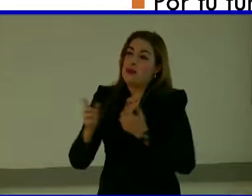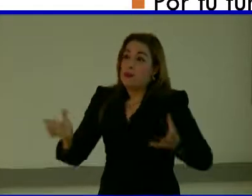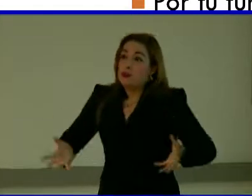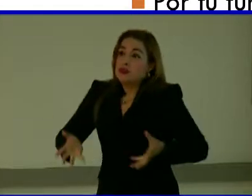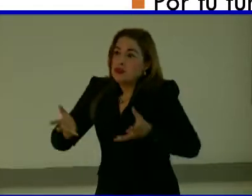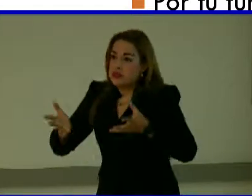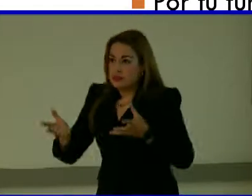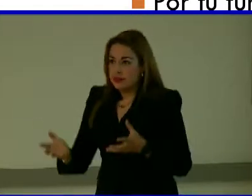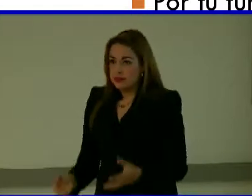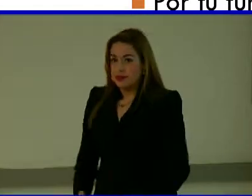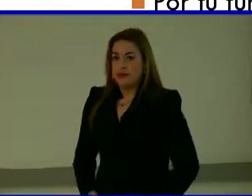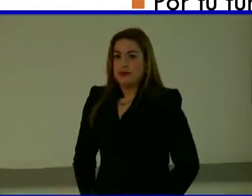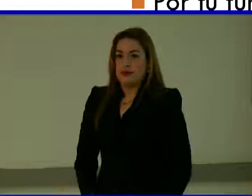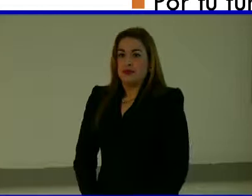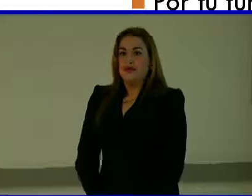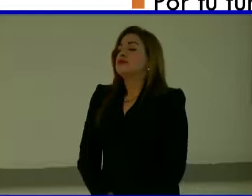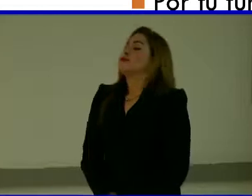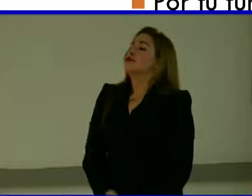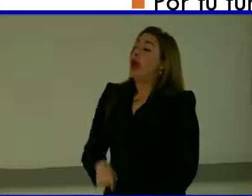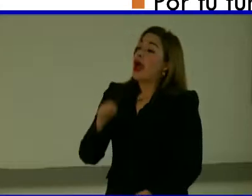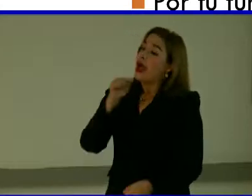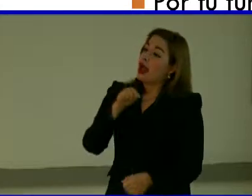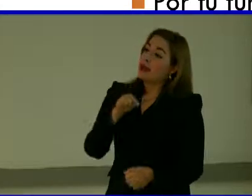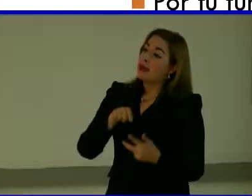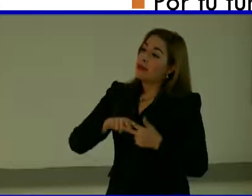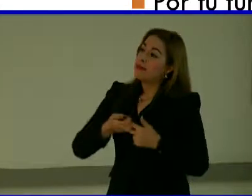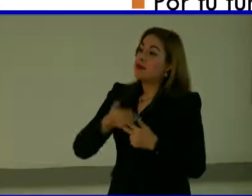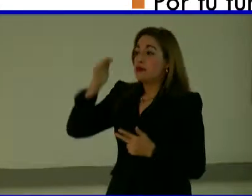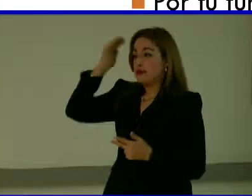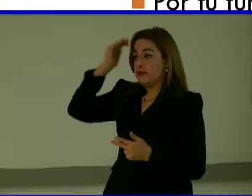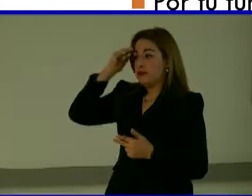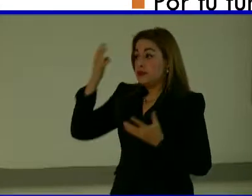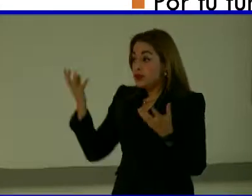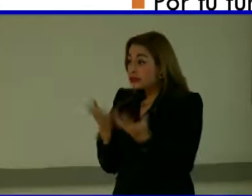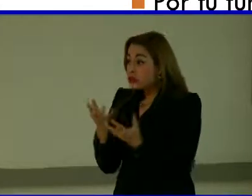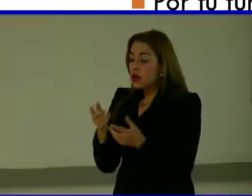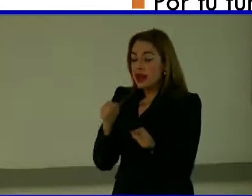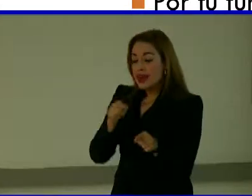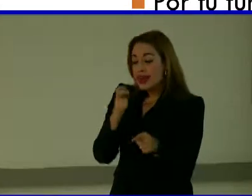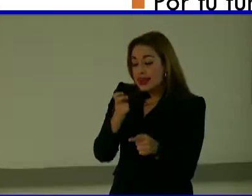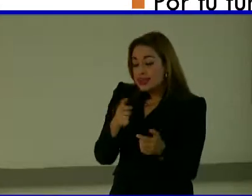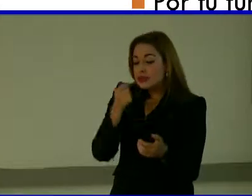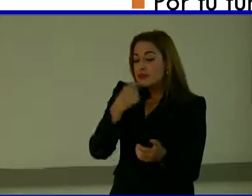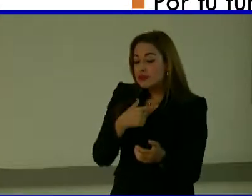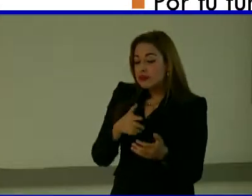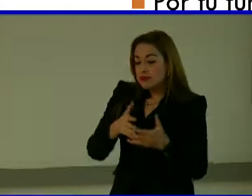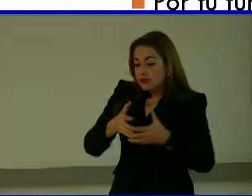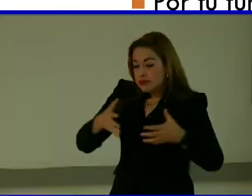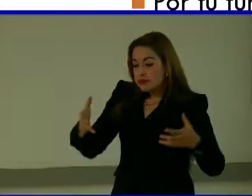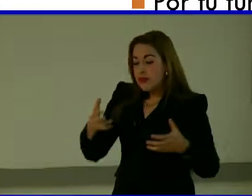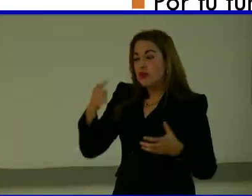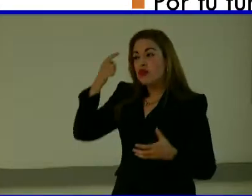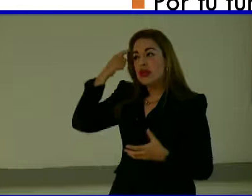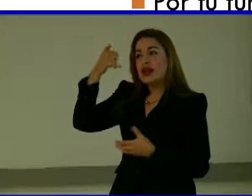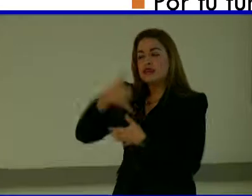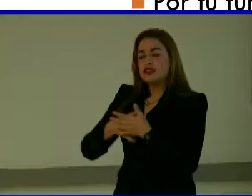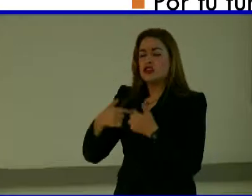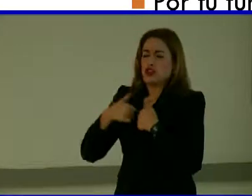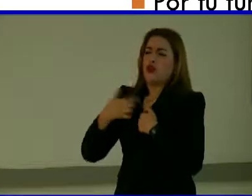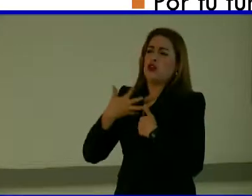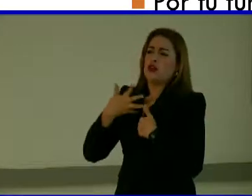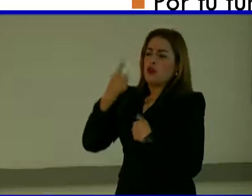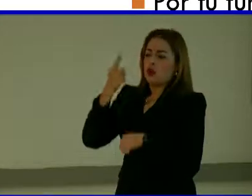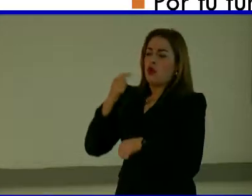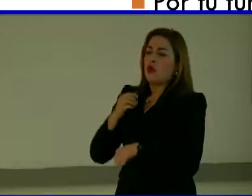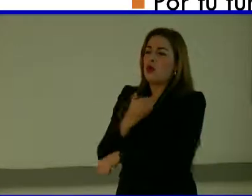el pensamiento y la acción. Y ese espacio se conoce como la reflexión. Yo tengo un colega que le dice a